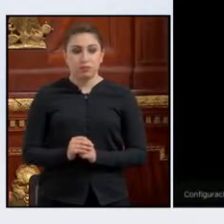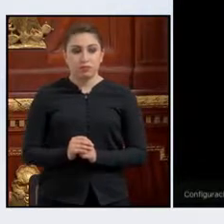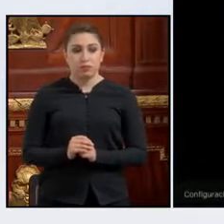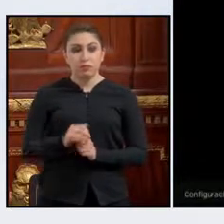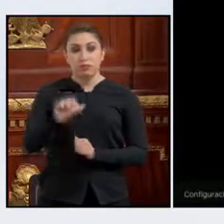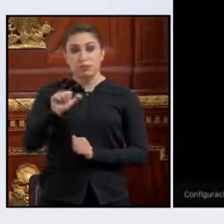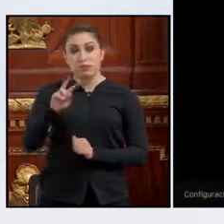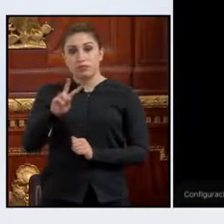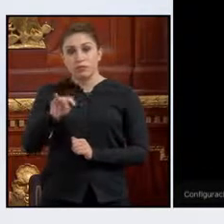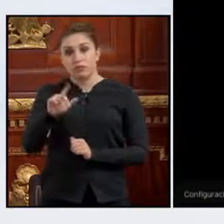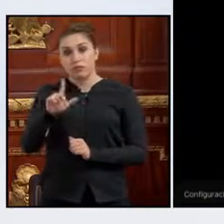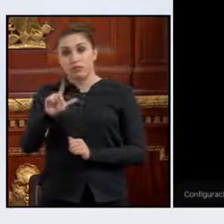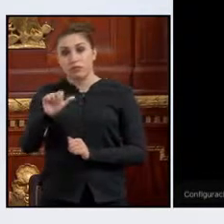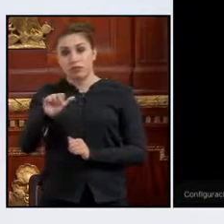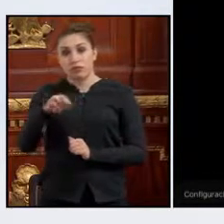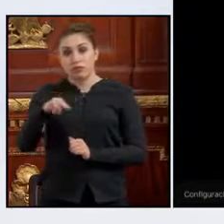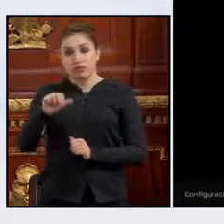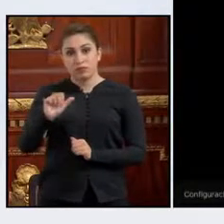Ávila Ventura Marta Soledad.